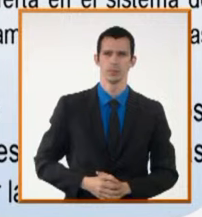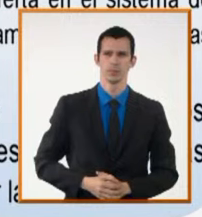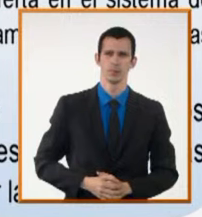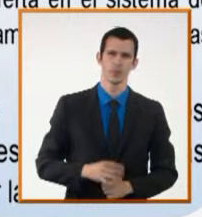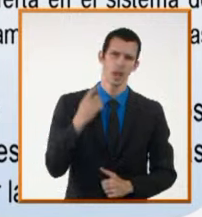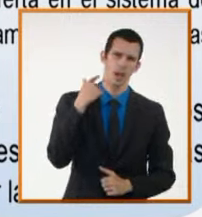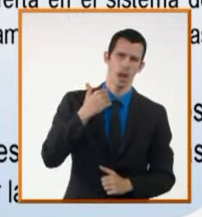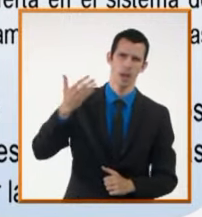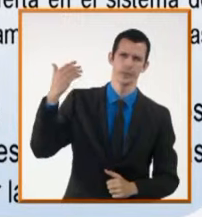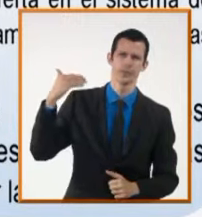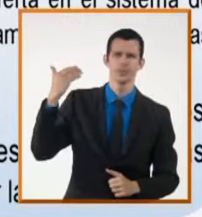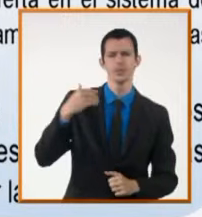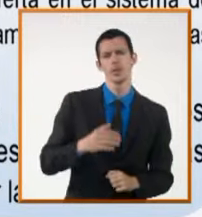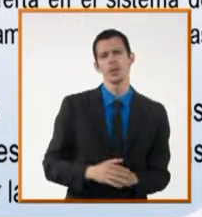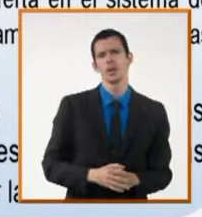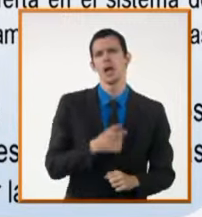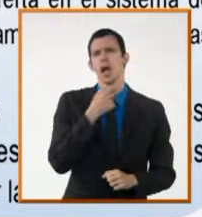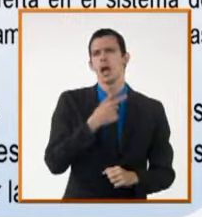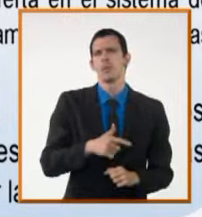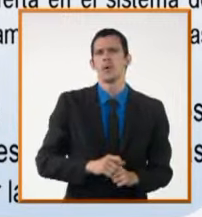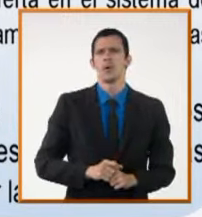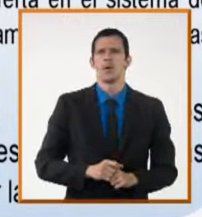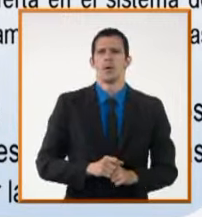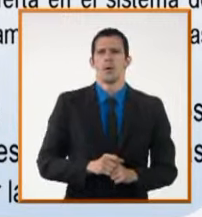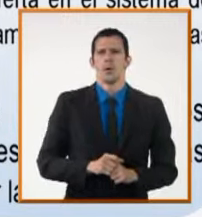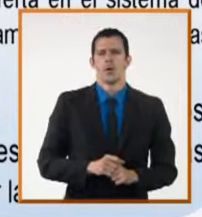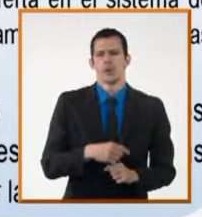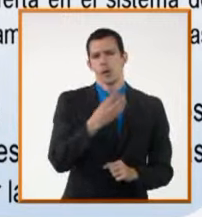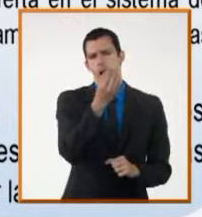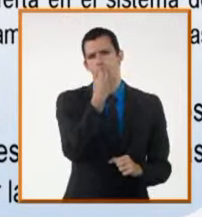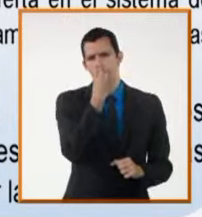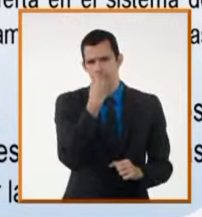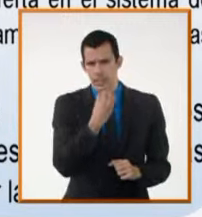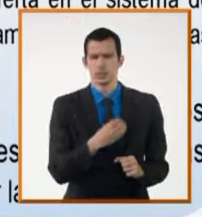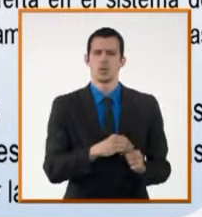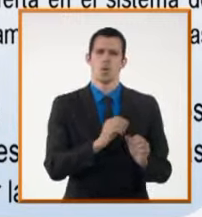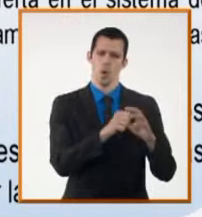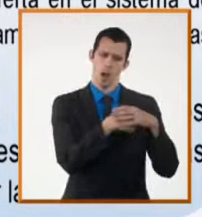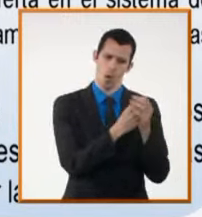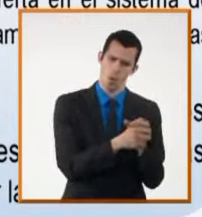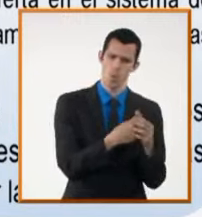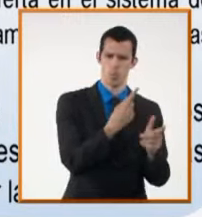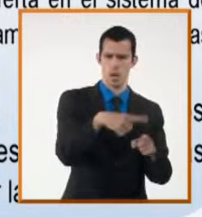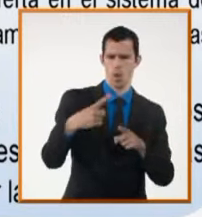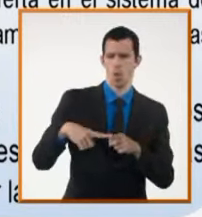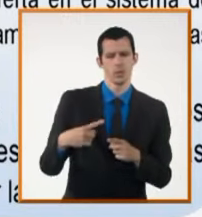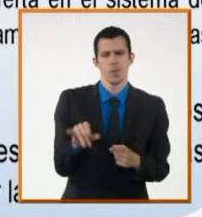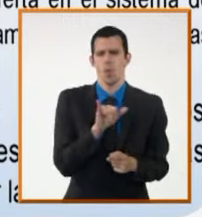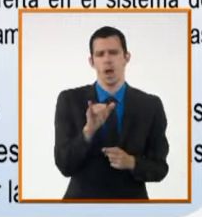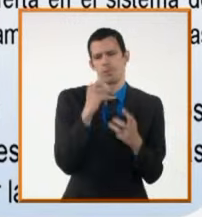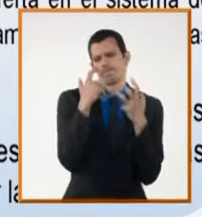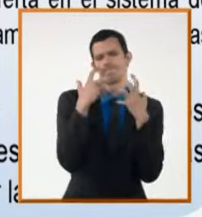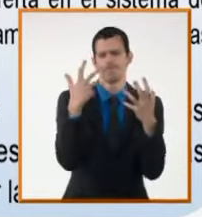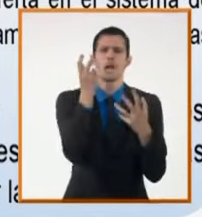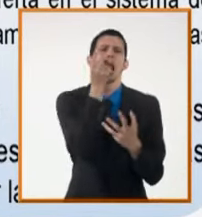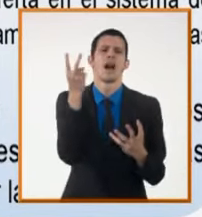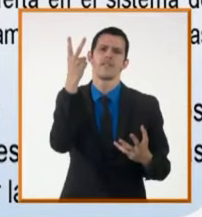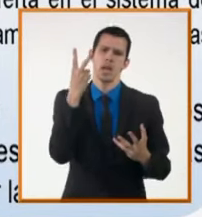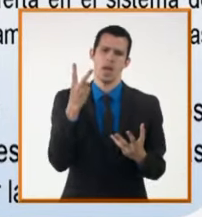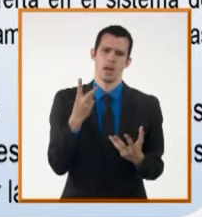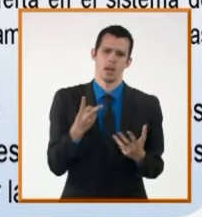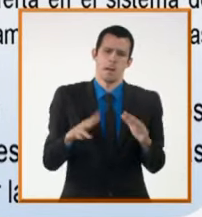de hecho hay que decir que muchas personas, sus familiares, eso lo han resuelto. Pero también hay que decir que se ha tomado como una vía